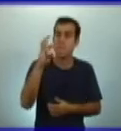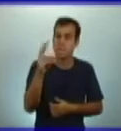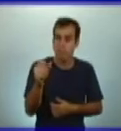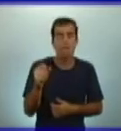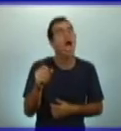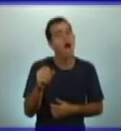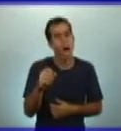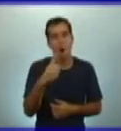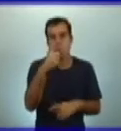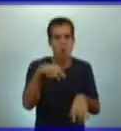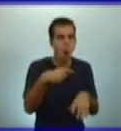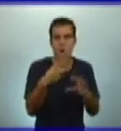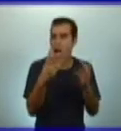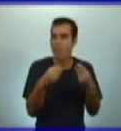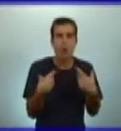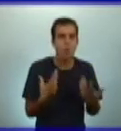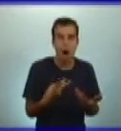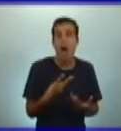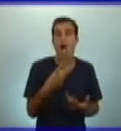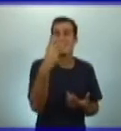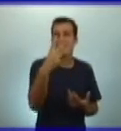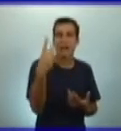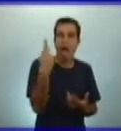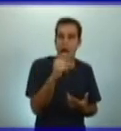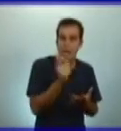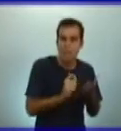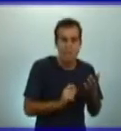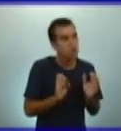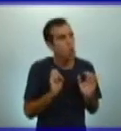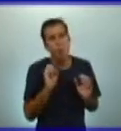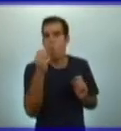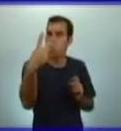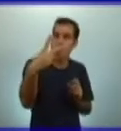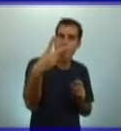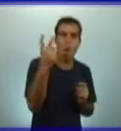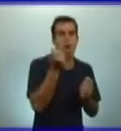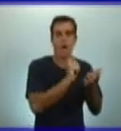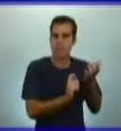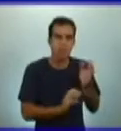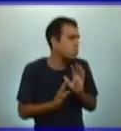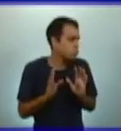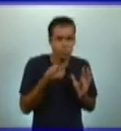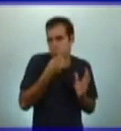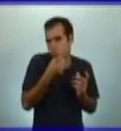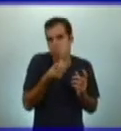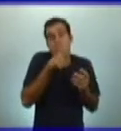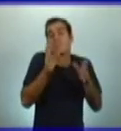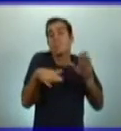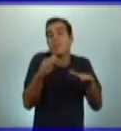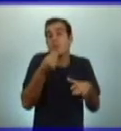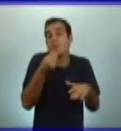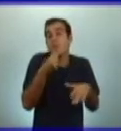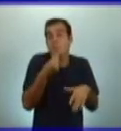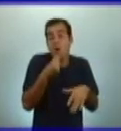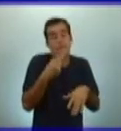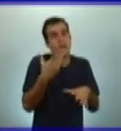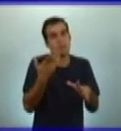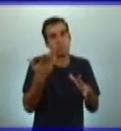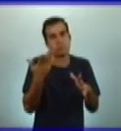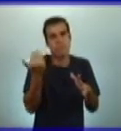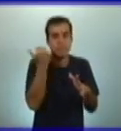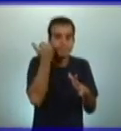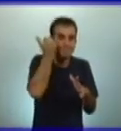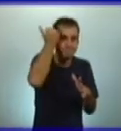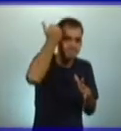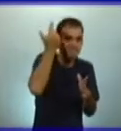tres ejercicios, en una hora su niño puede hacer dos, o puede hacer cinco, o sea, también depende del desarrollo alcanzado por